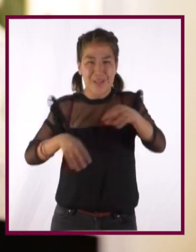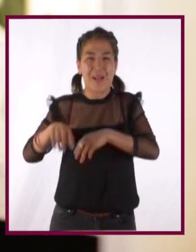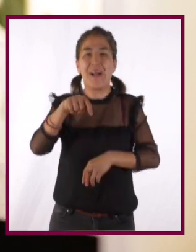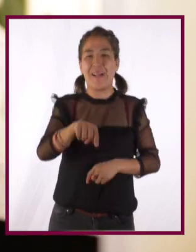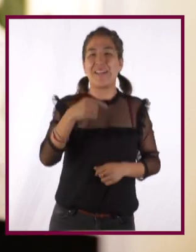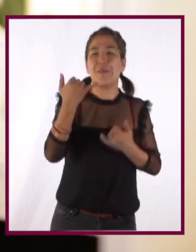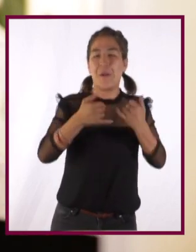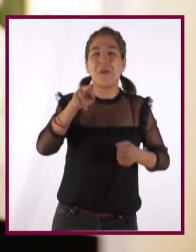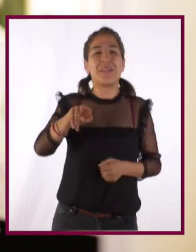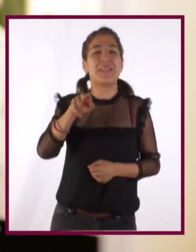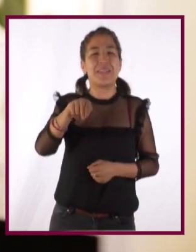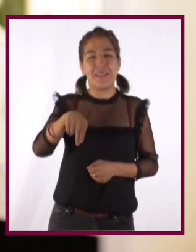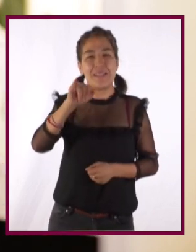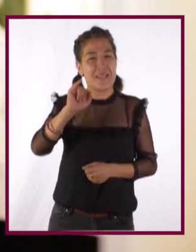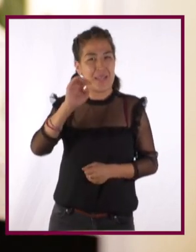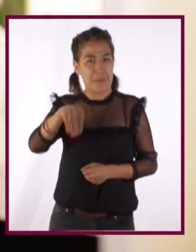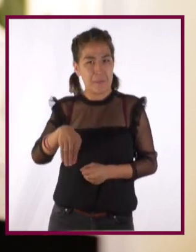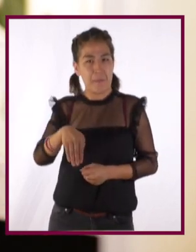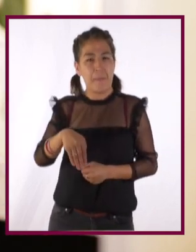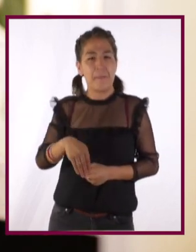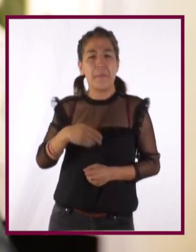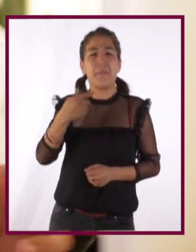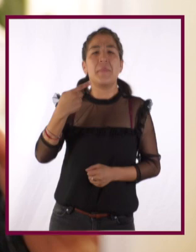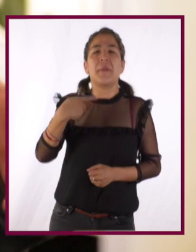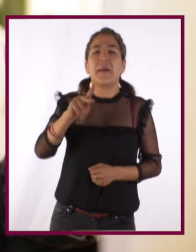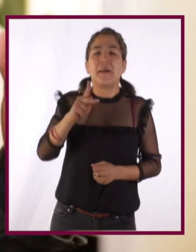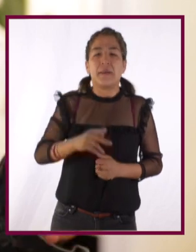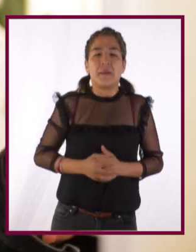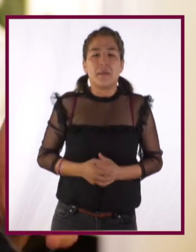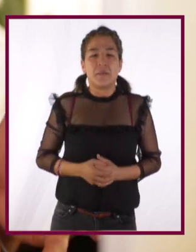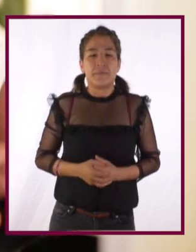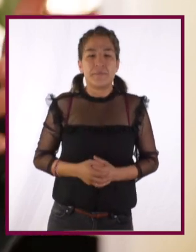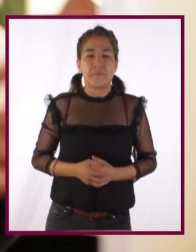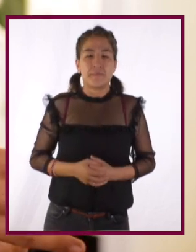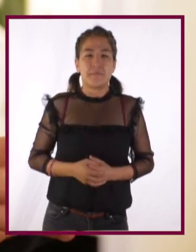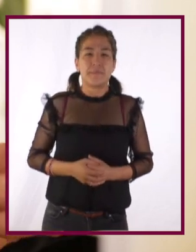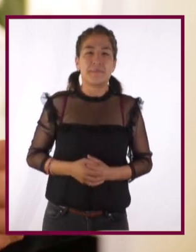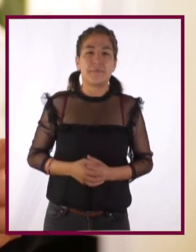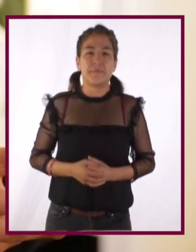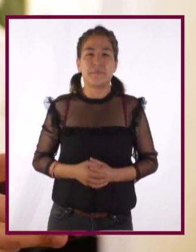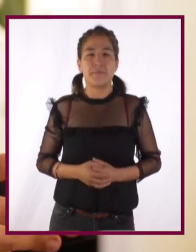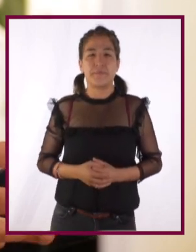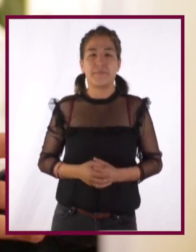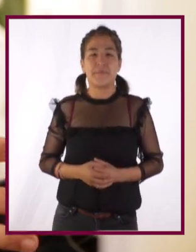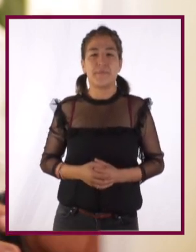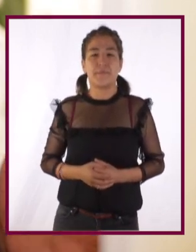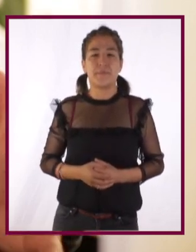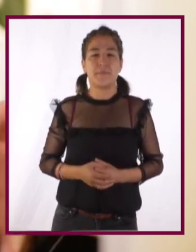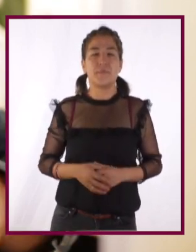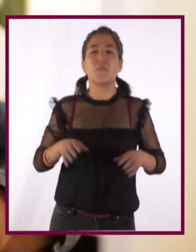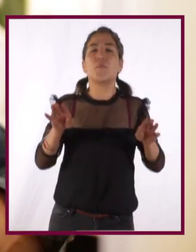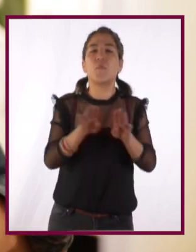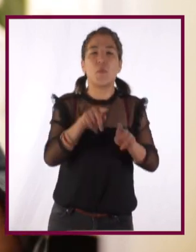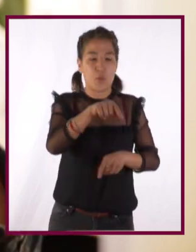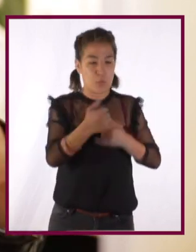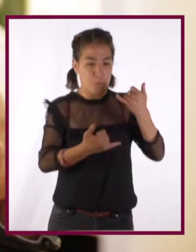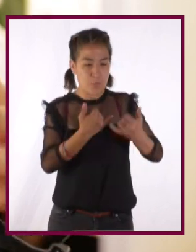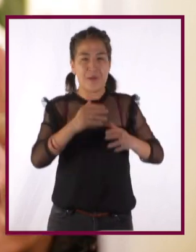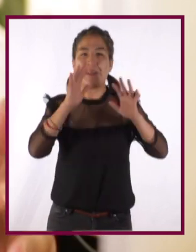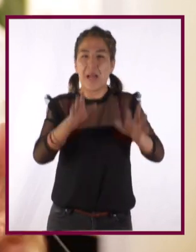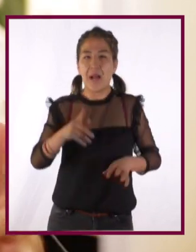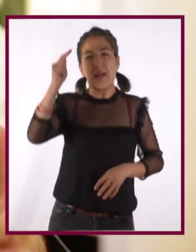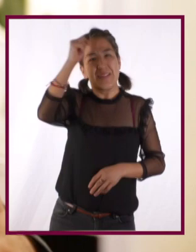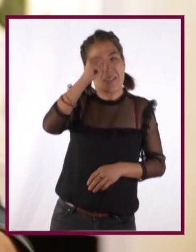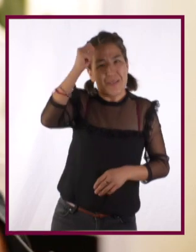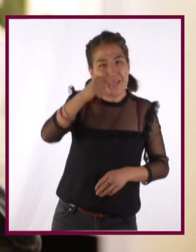del juego de NIM, ¿no? Y básicamente cuando uno juega al juego de NIM también estamos haciendo como teoría